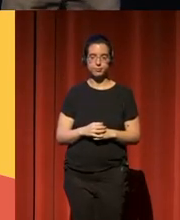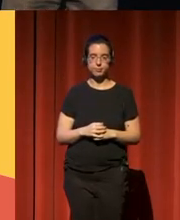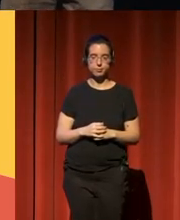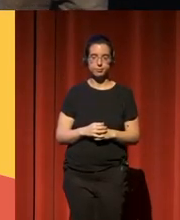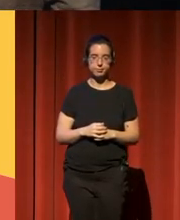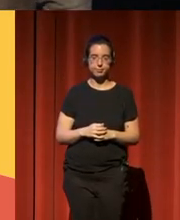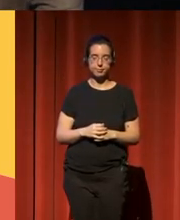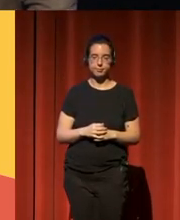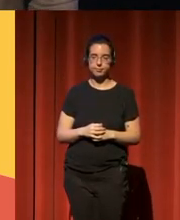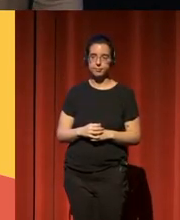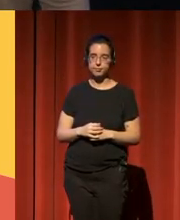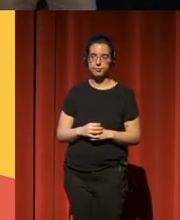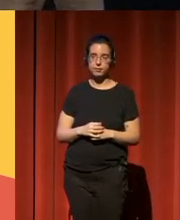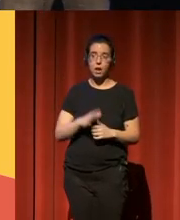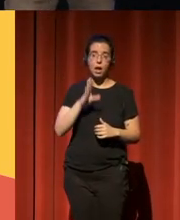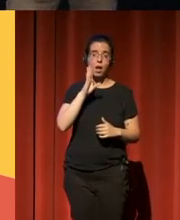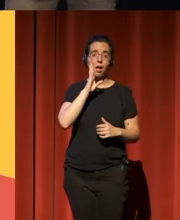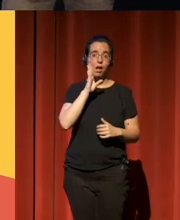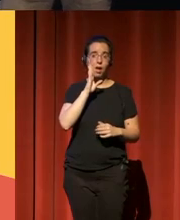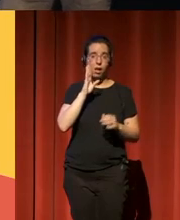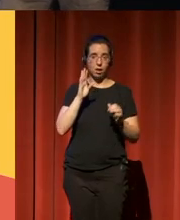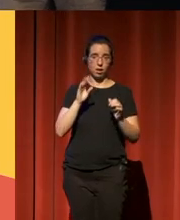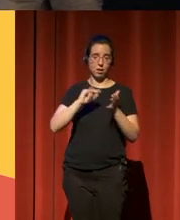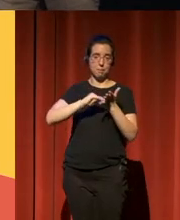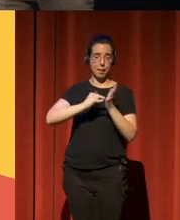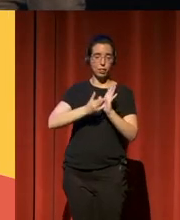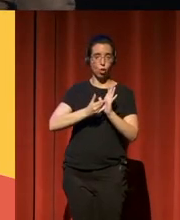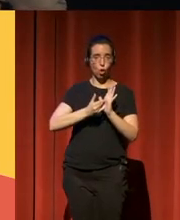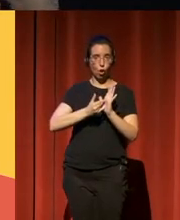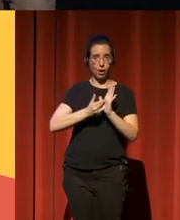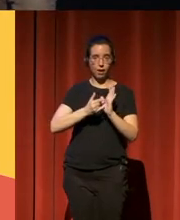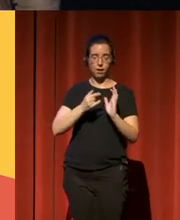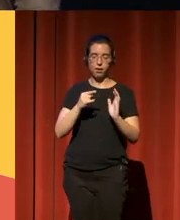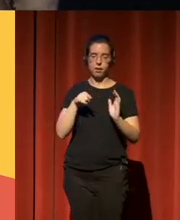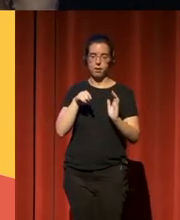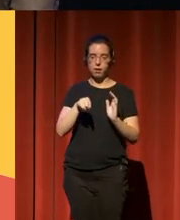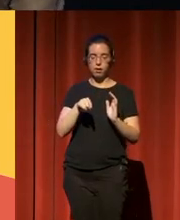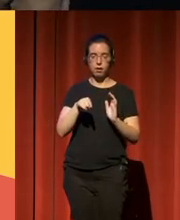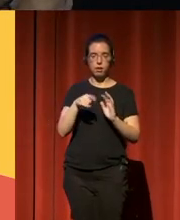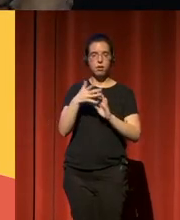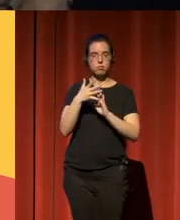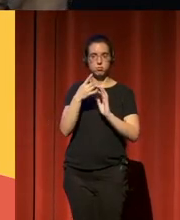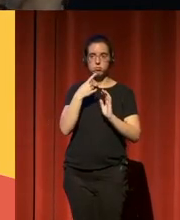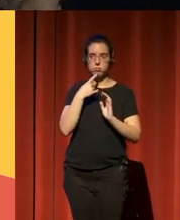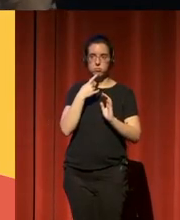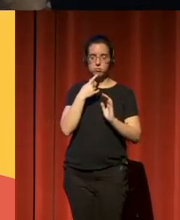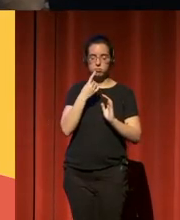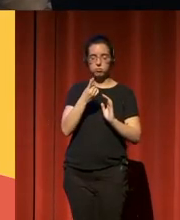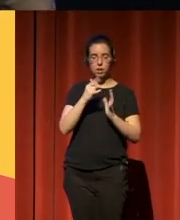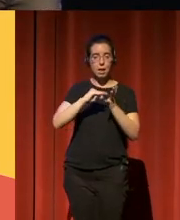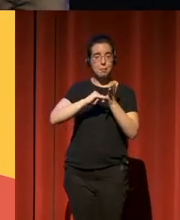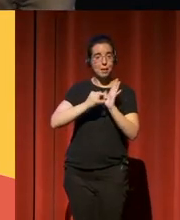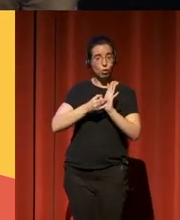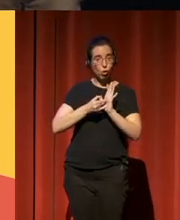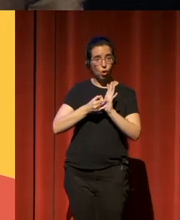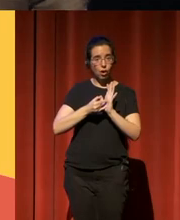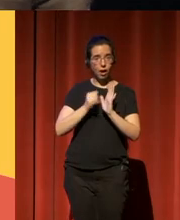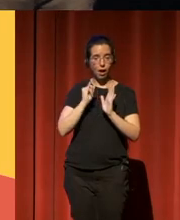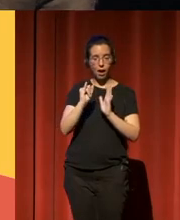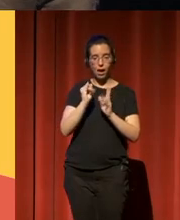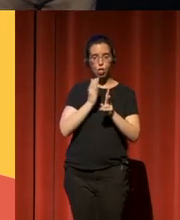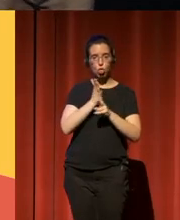e respecto a la metodología Hay que decir que la metodología tenido e dos